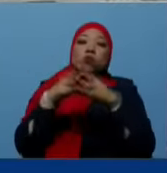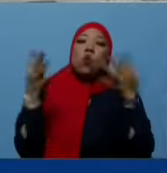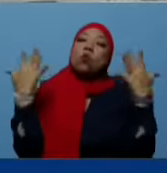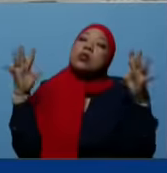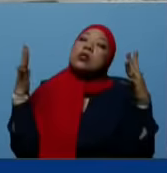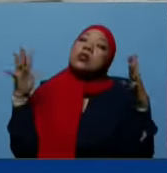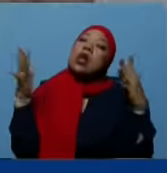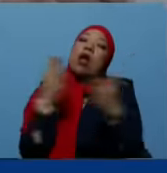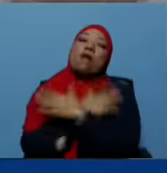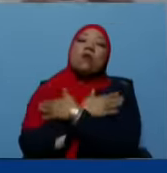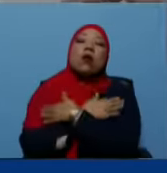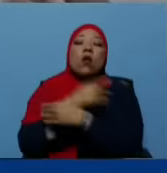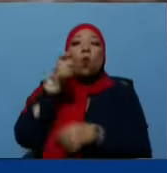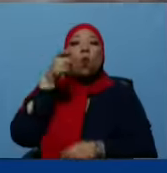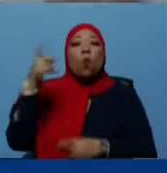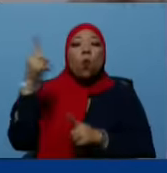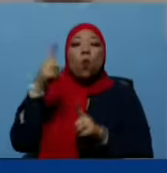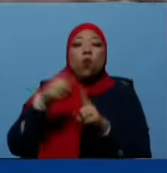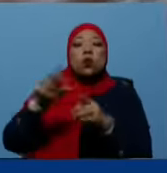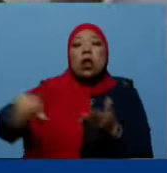Servicio Eléctrico Nacional.